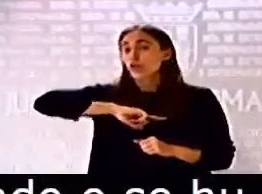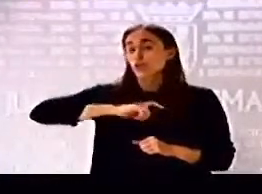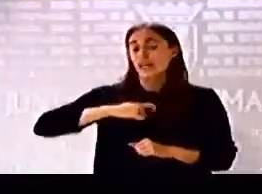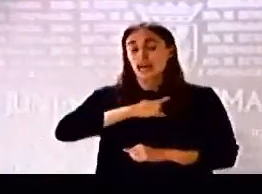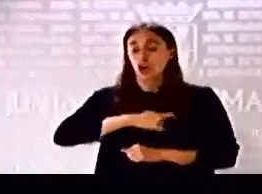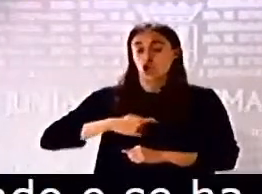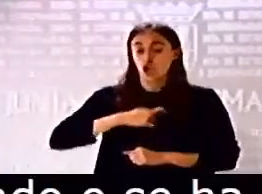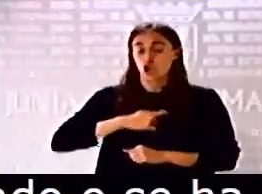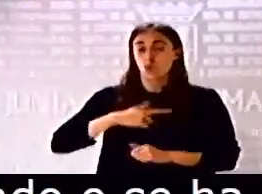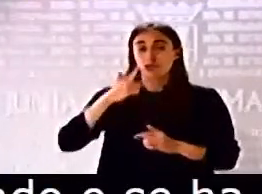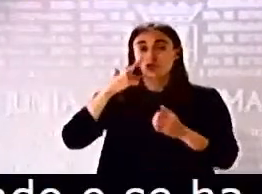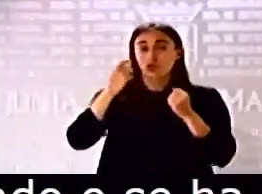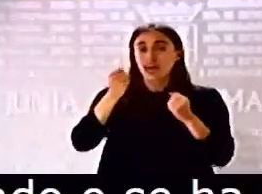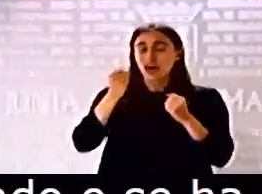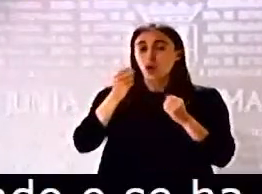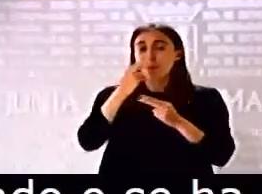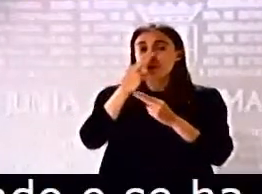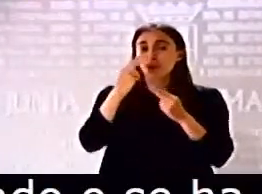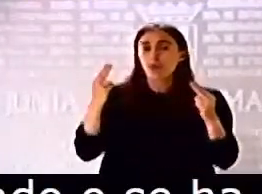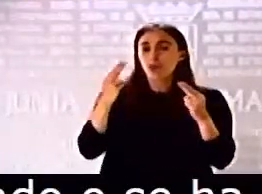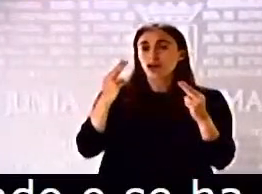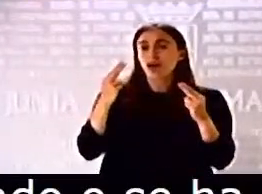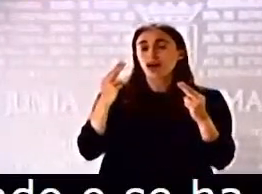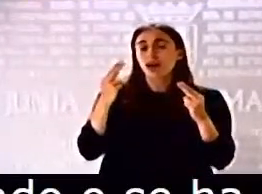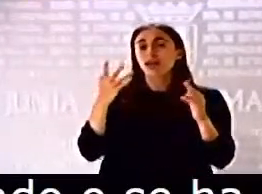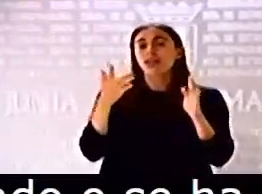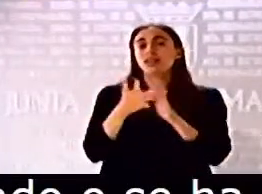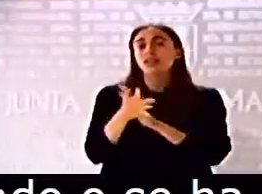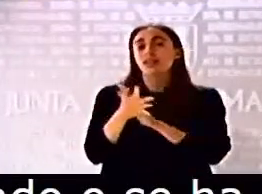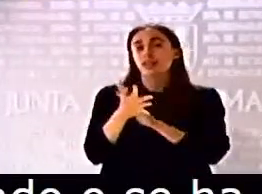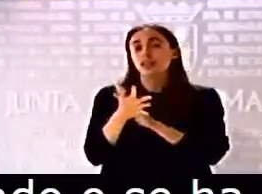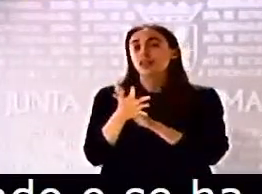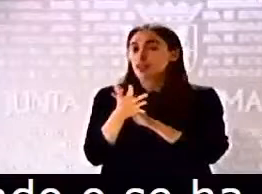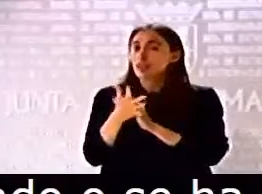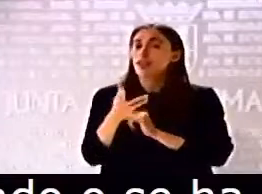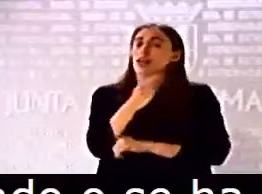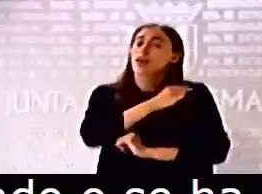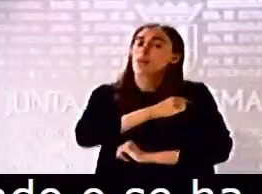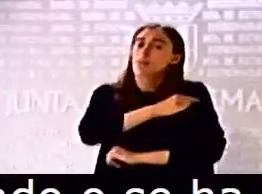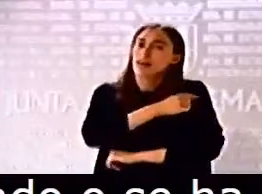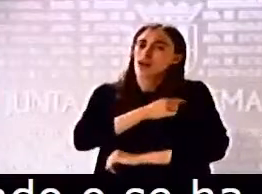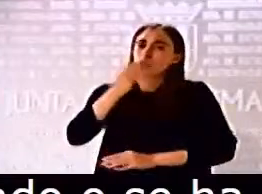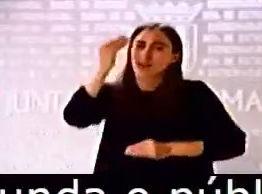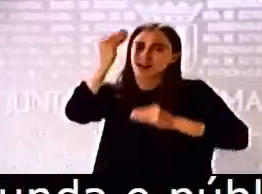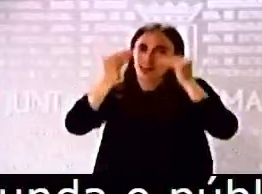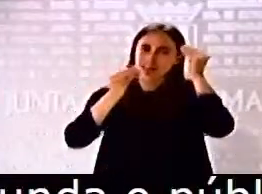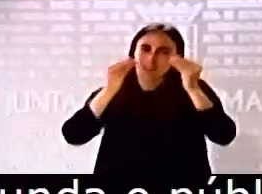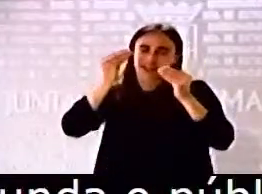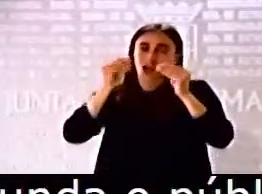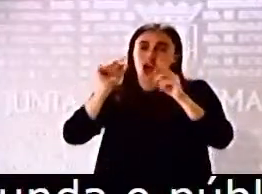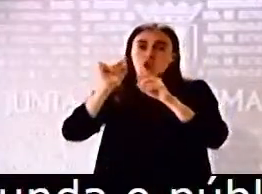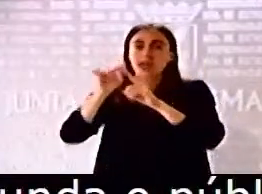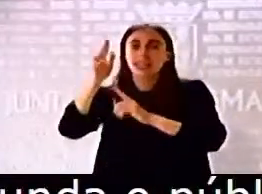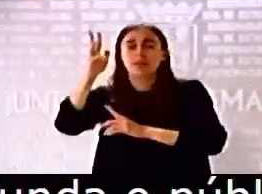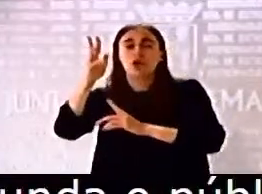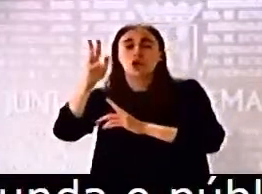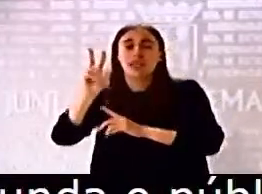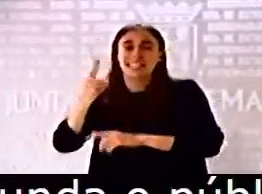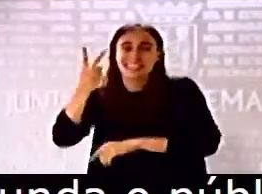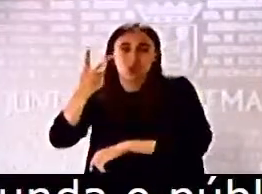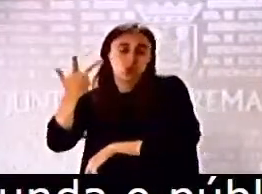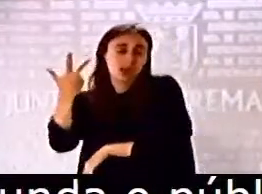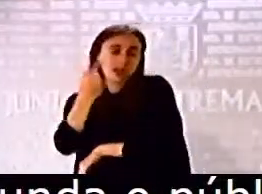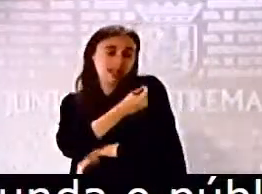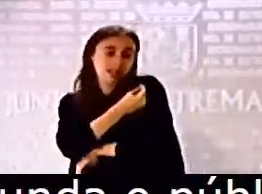día de ayer, a que la ponencia de vacunas haga una reflexión para la administración de la segunda dosis de